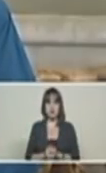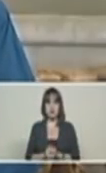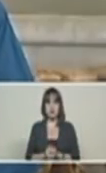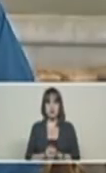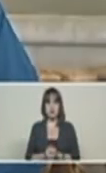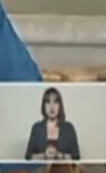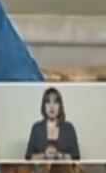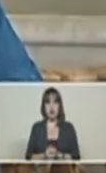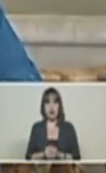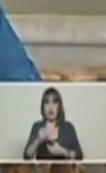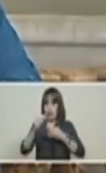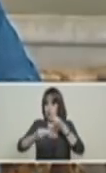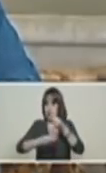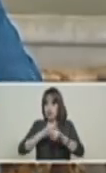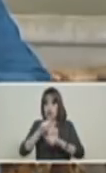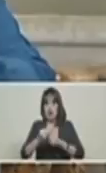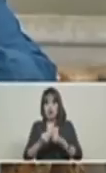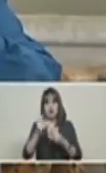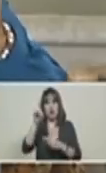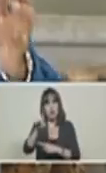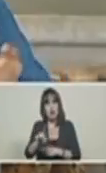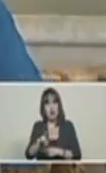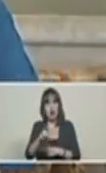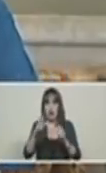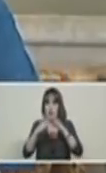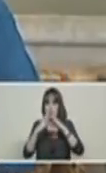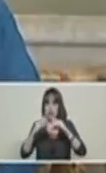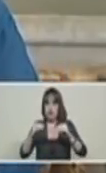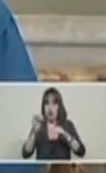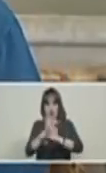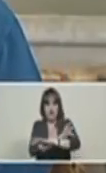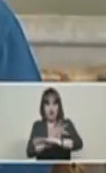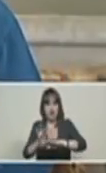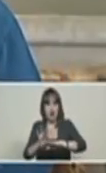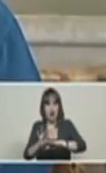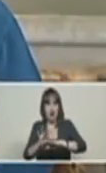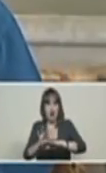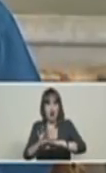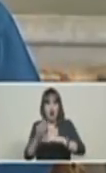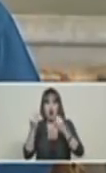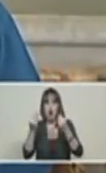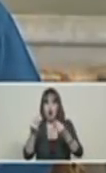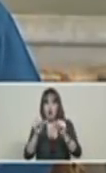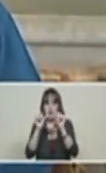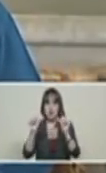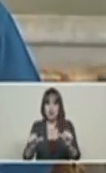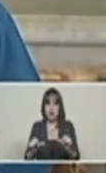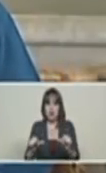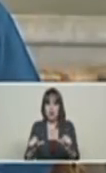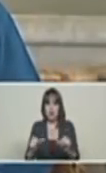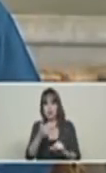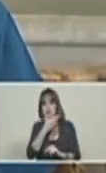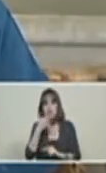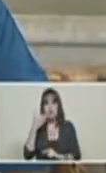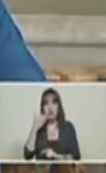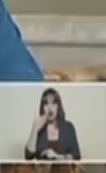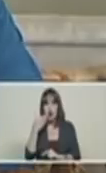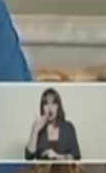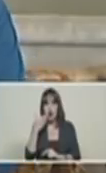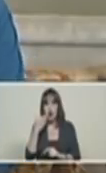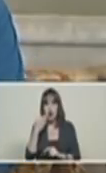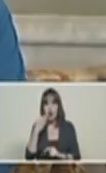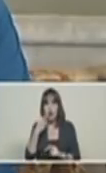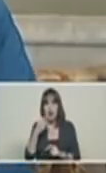y para eso se está instalando en toda la frontera el sistema de